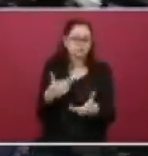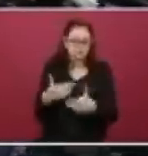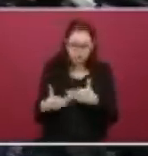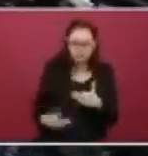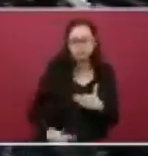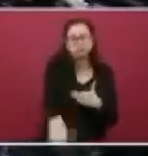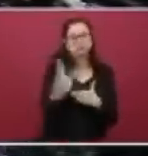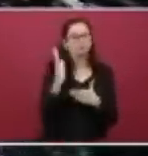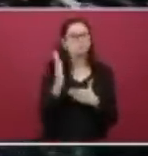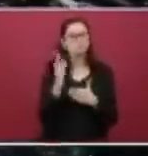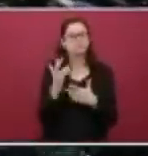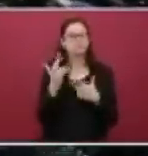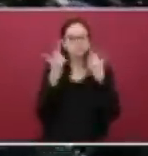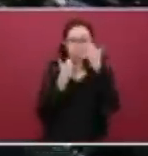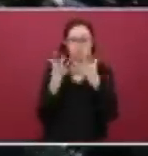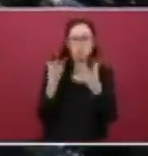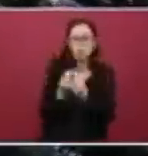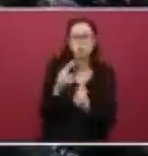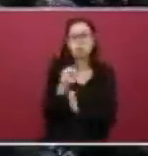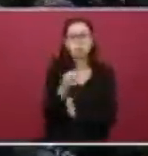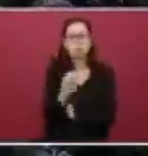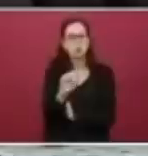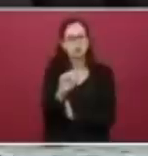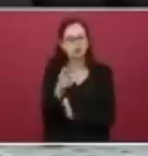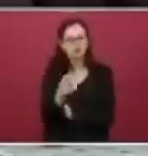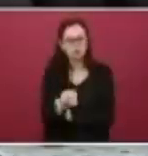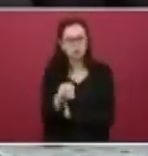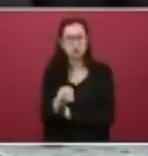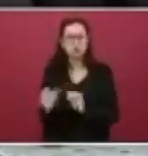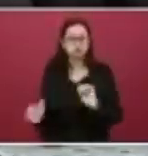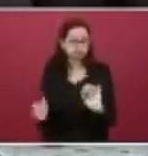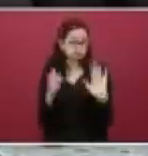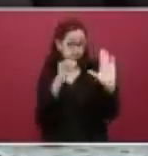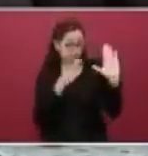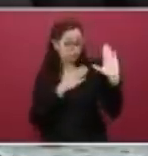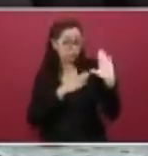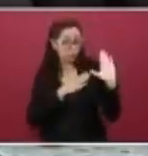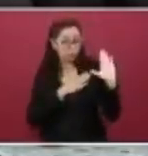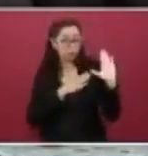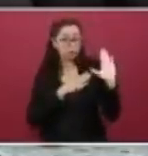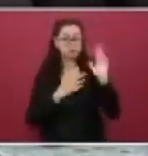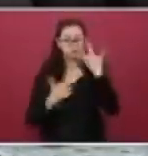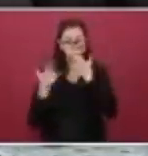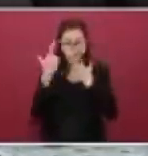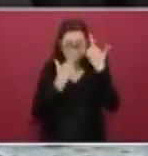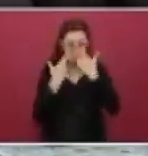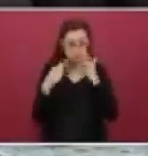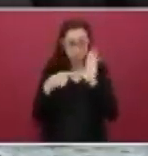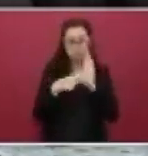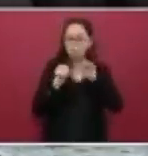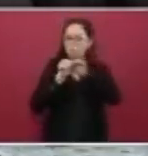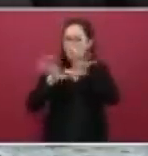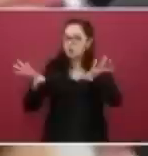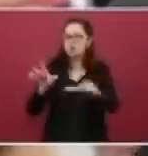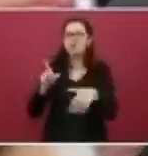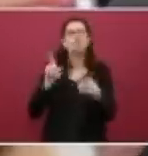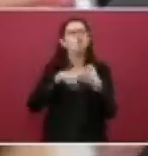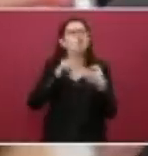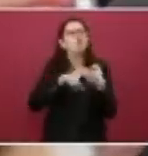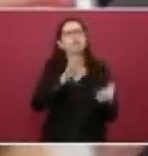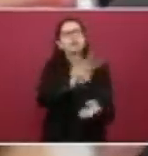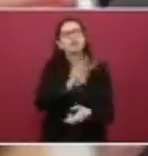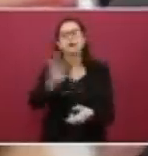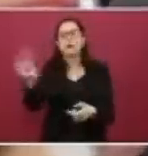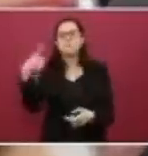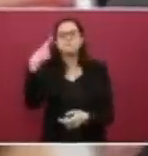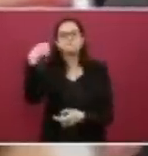dar como dice usted la unesco se comprometerían a que estos estudios se hicieran públicos y en qué plataforma para que